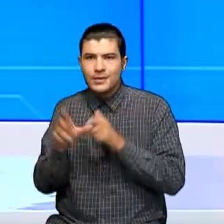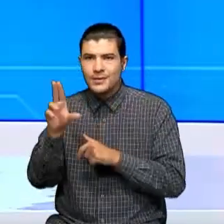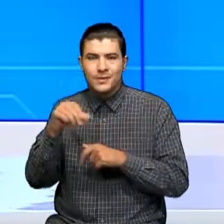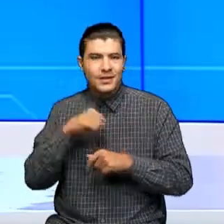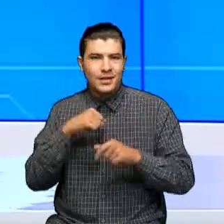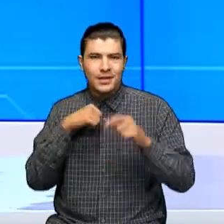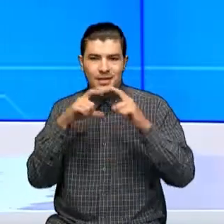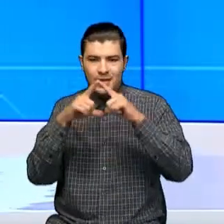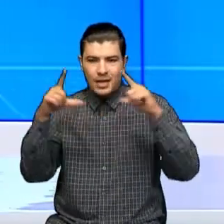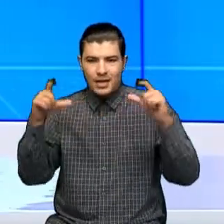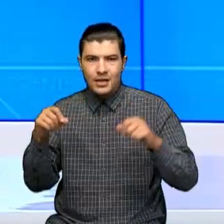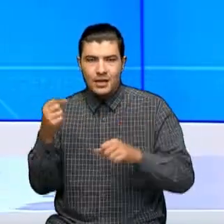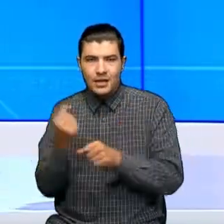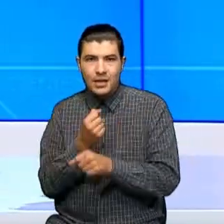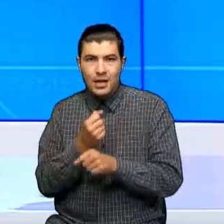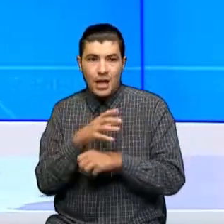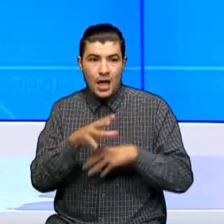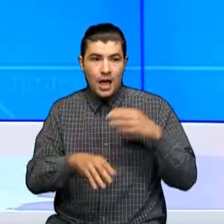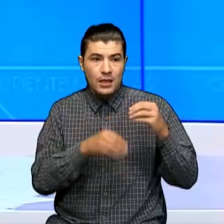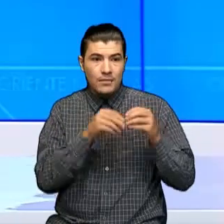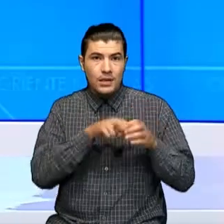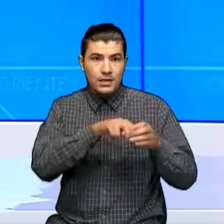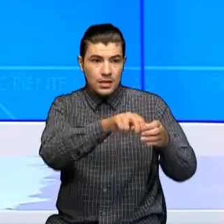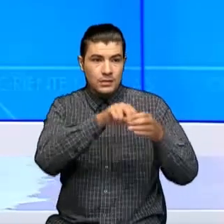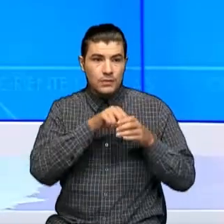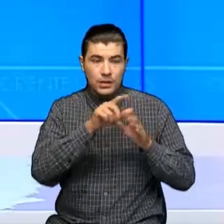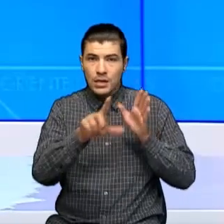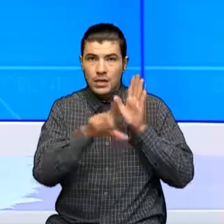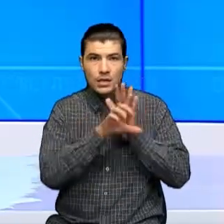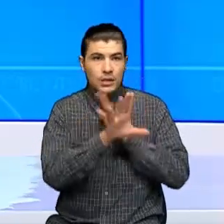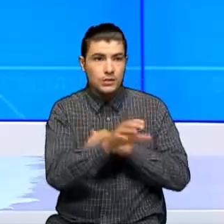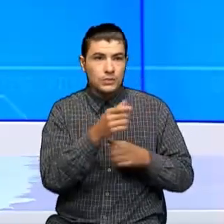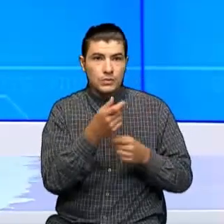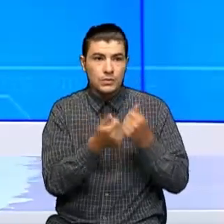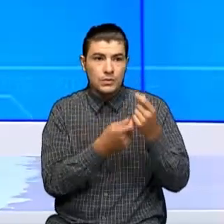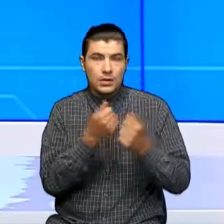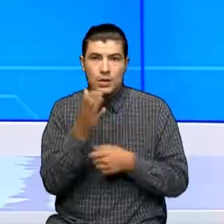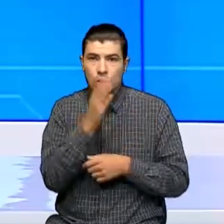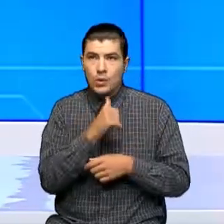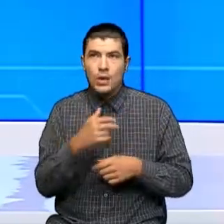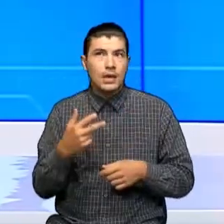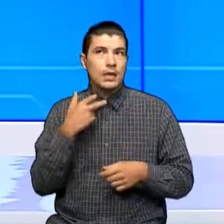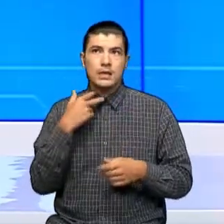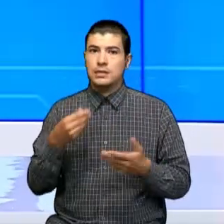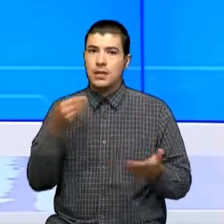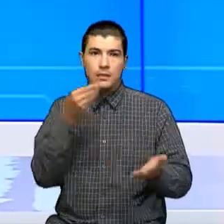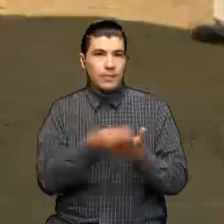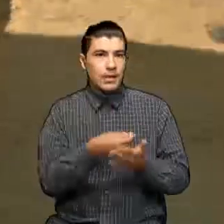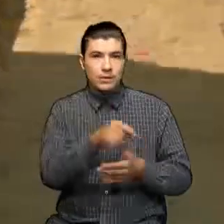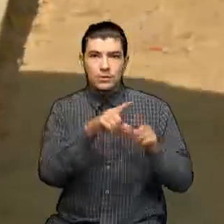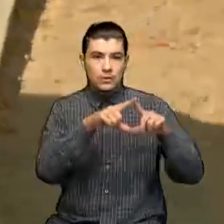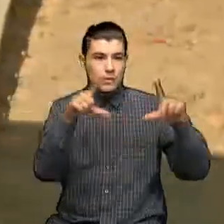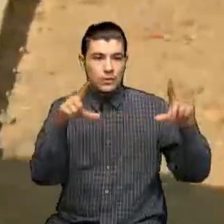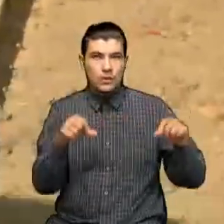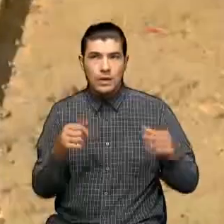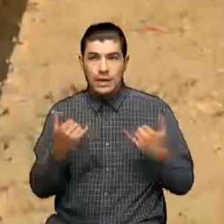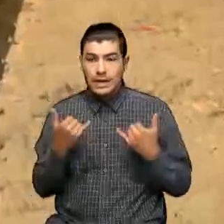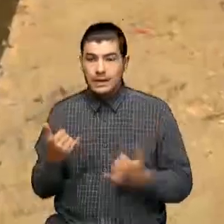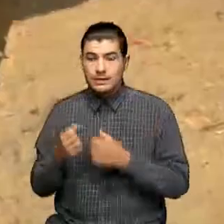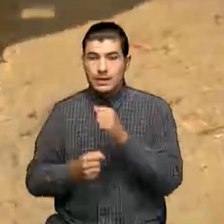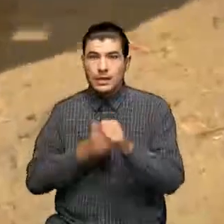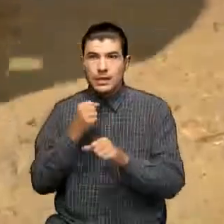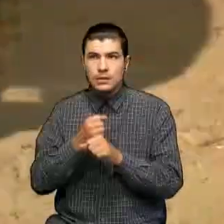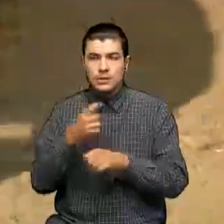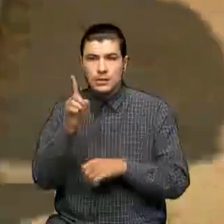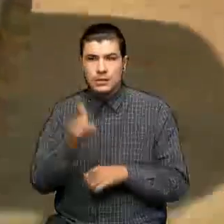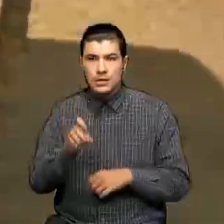operación aseguran que debido al transporte ilegal las ganancias no alcanzan para pagar ese documento en lo que va corrido del